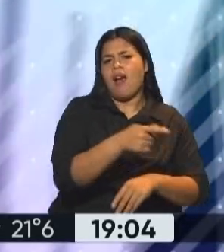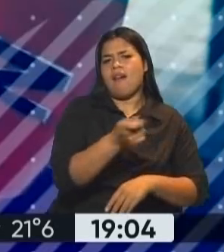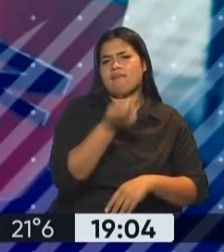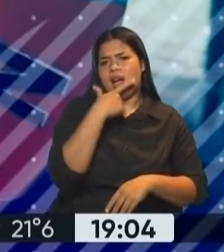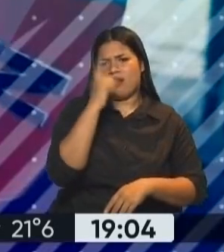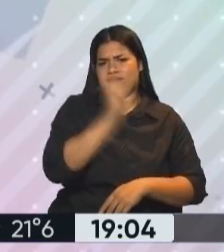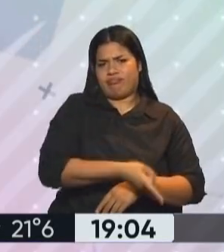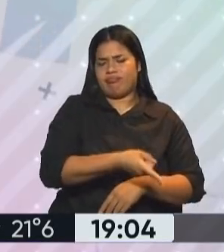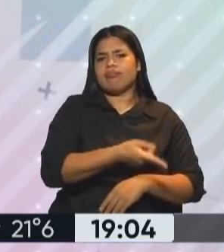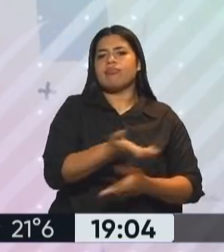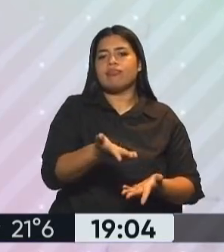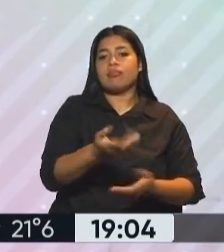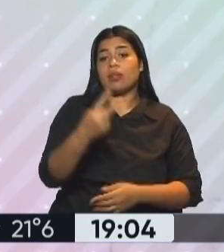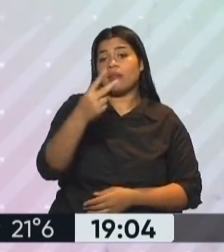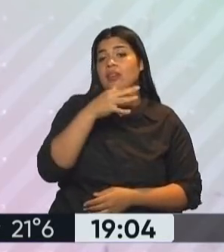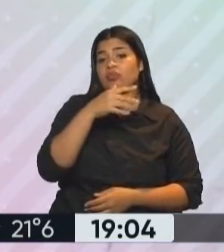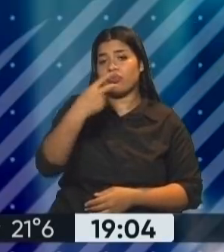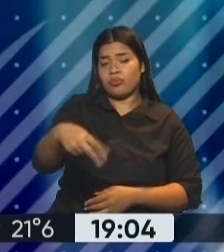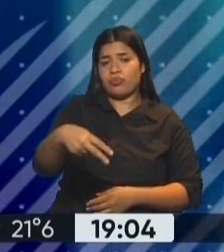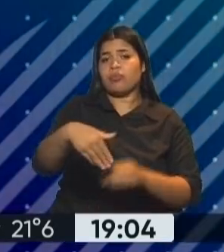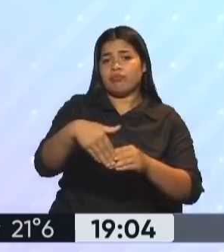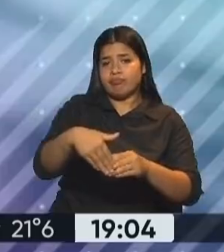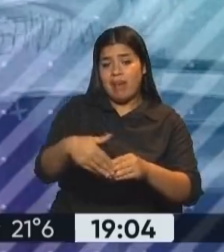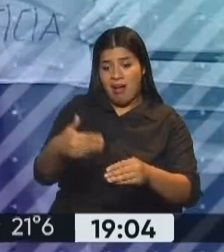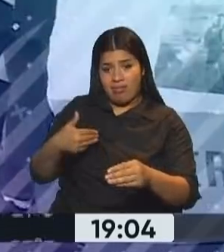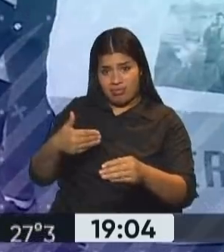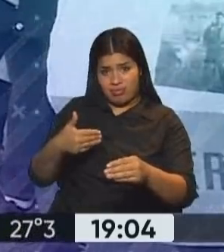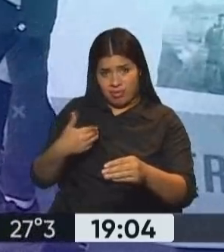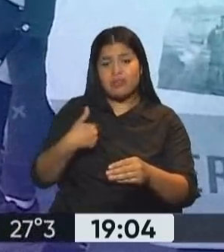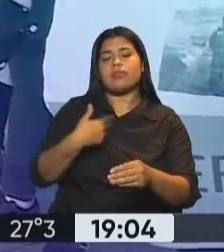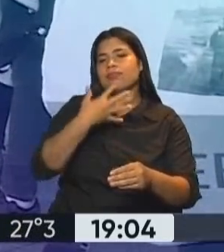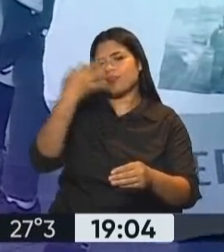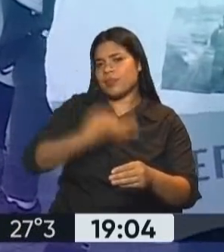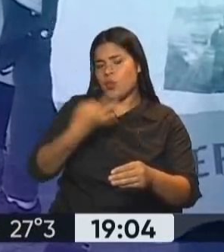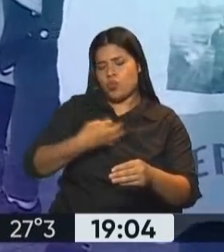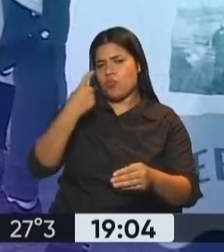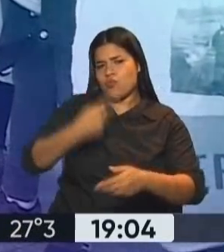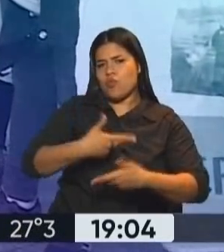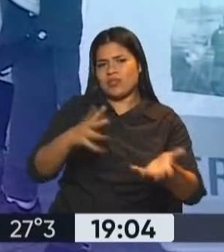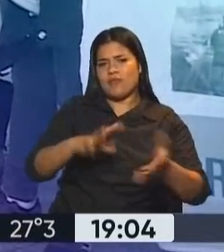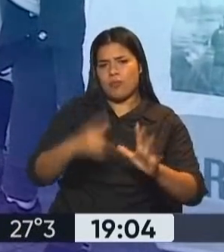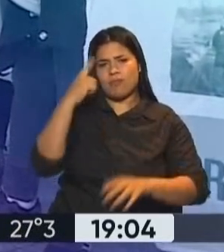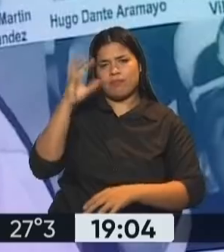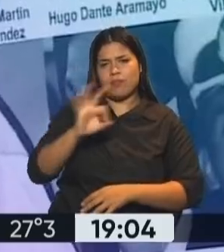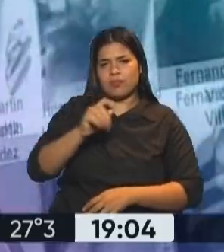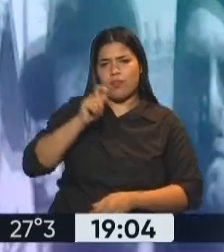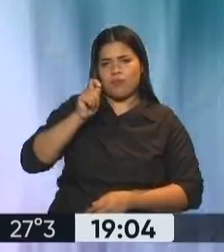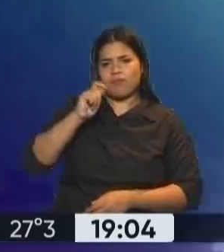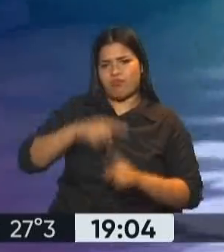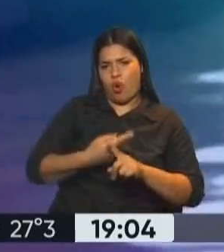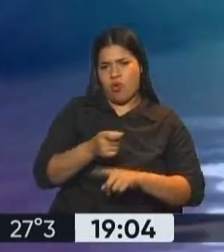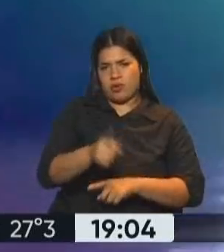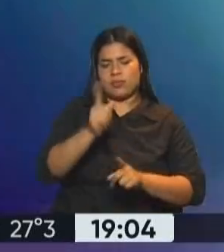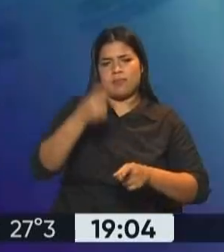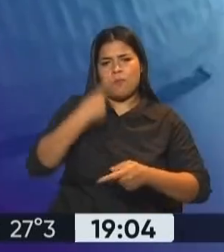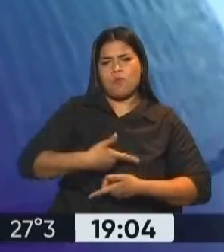noviembre. Va a volver a dejar las huellas de su parcialidad, de su dependencia política, y va a seguir mostrando, tristemente,